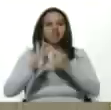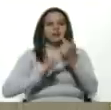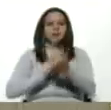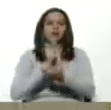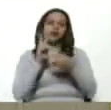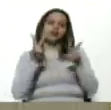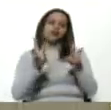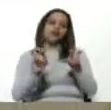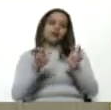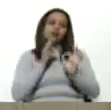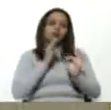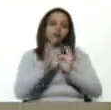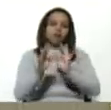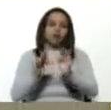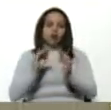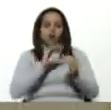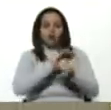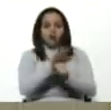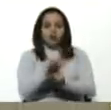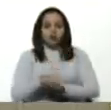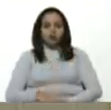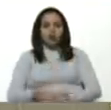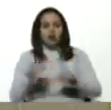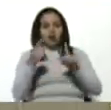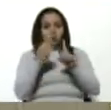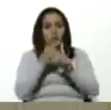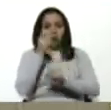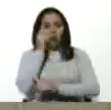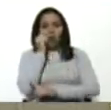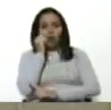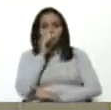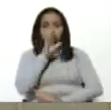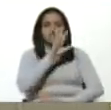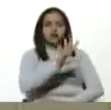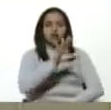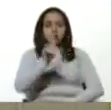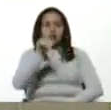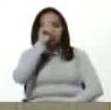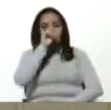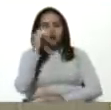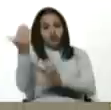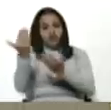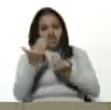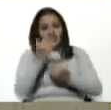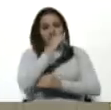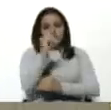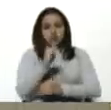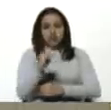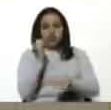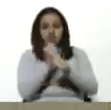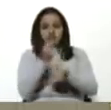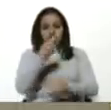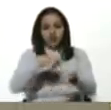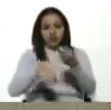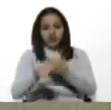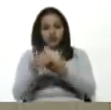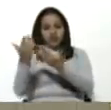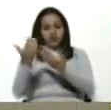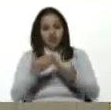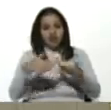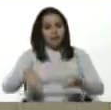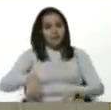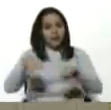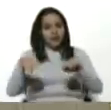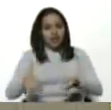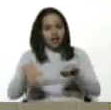nuevos casos. El primero de ellos es un hombre de 51 años del estado Zulia, comerciante proveniente del mercado